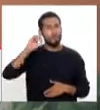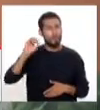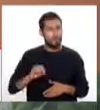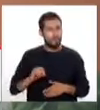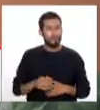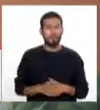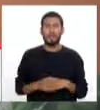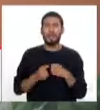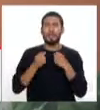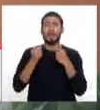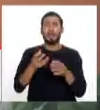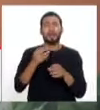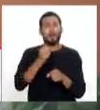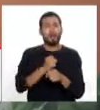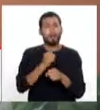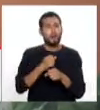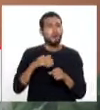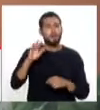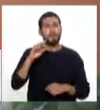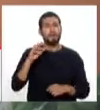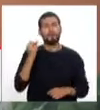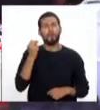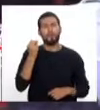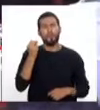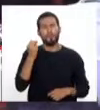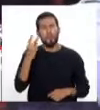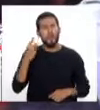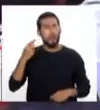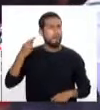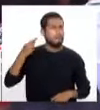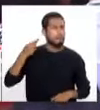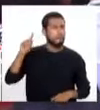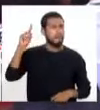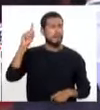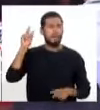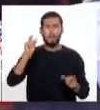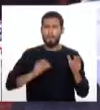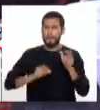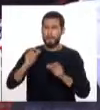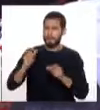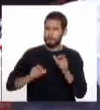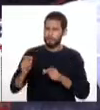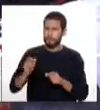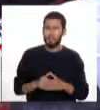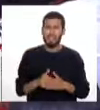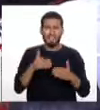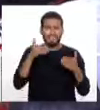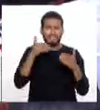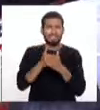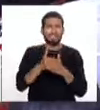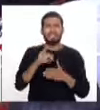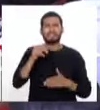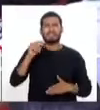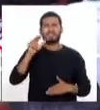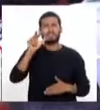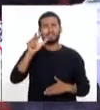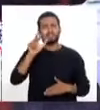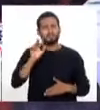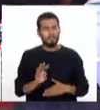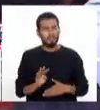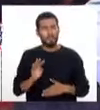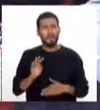y generan empleo para más de 12 millones de personas, casi las tres cuartas